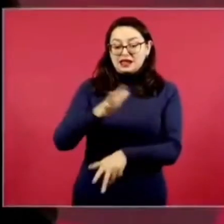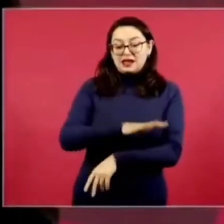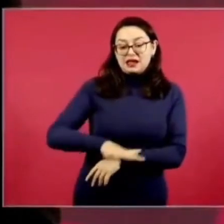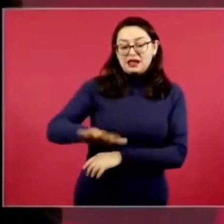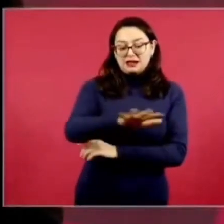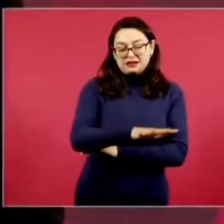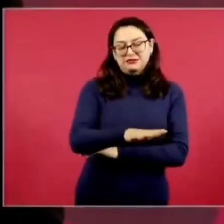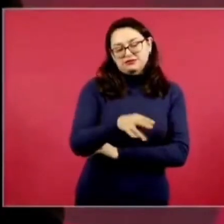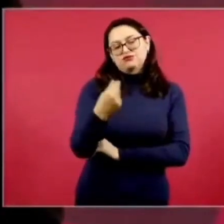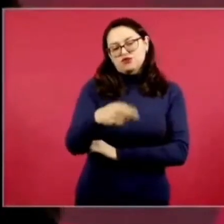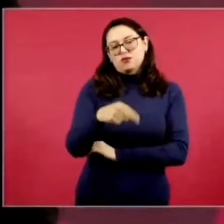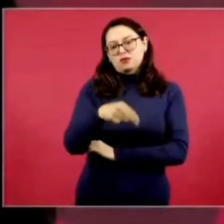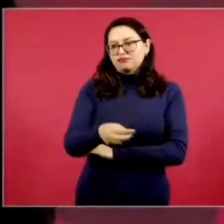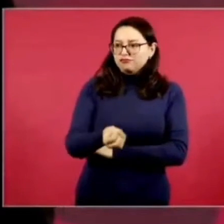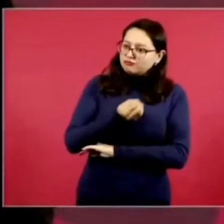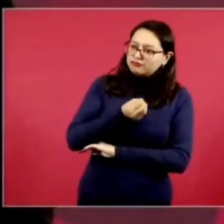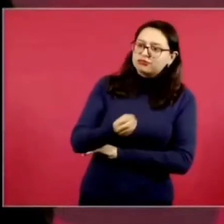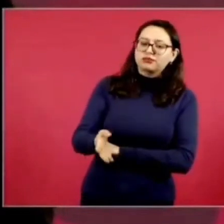na